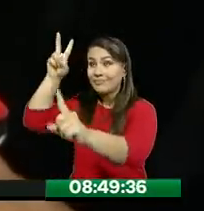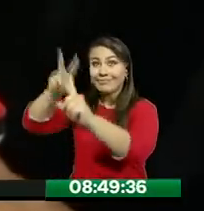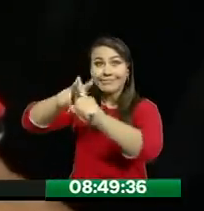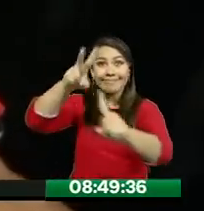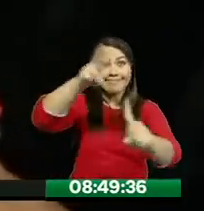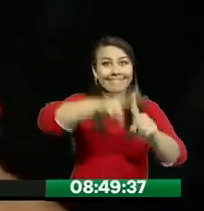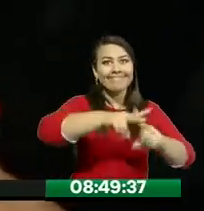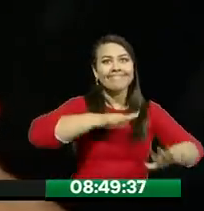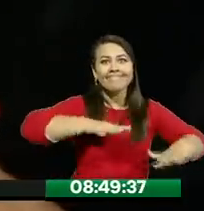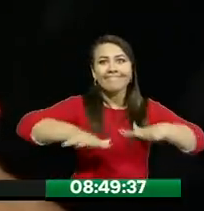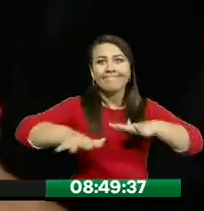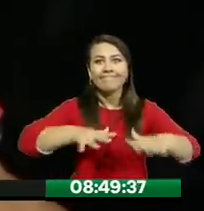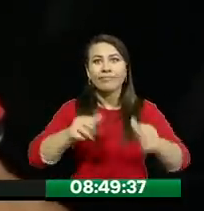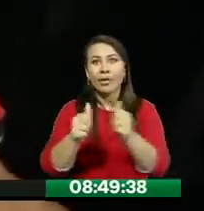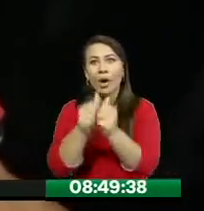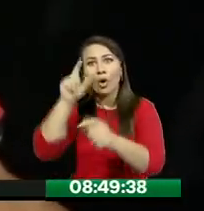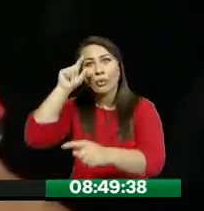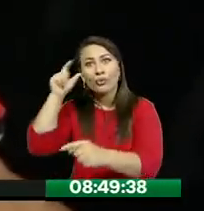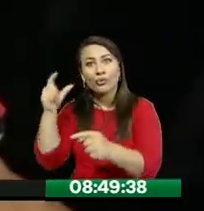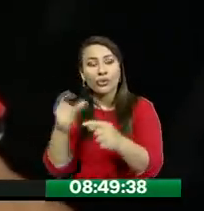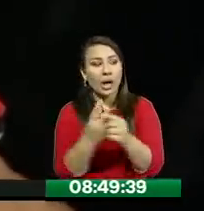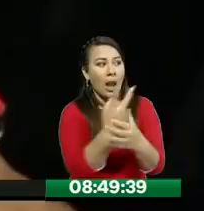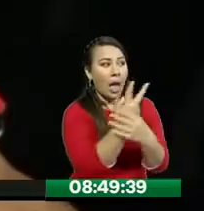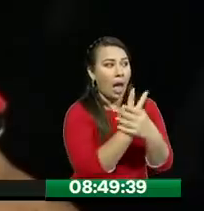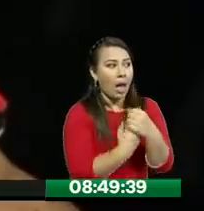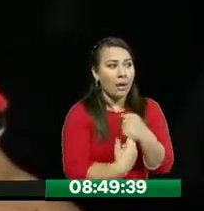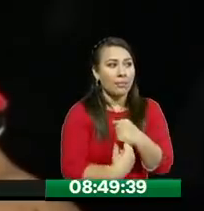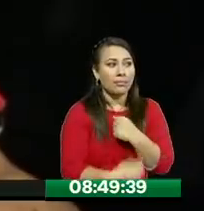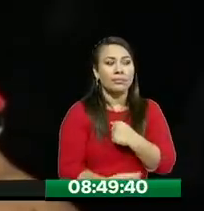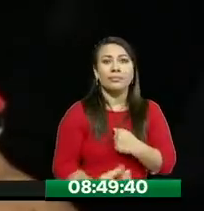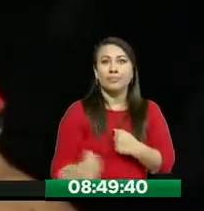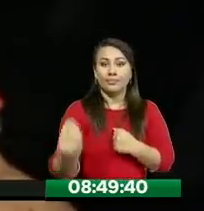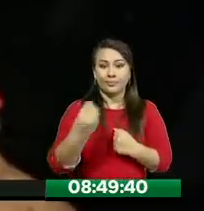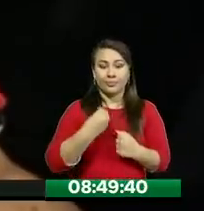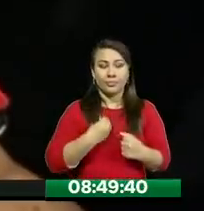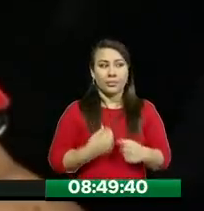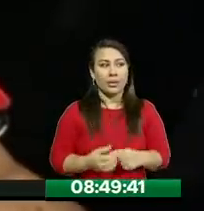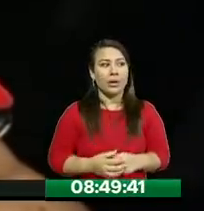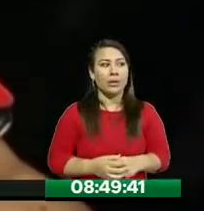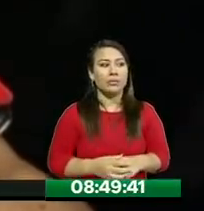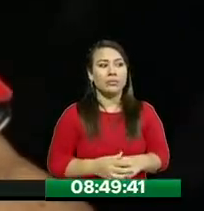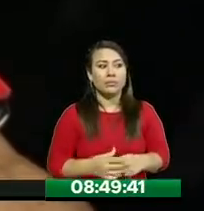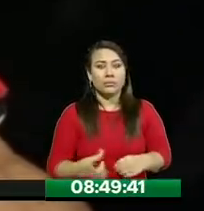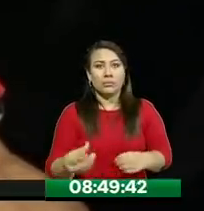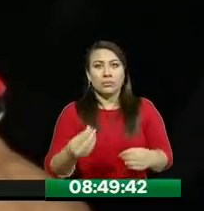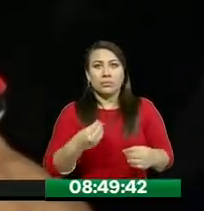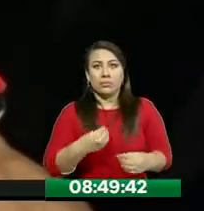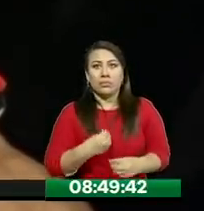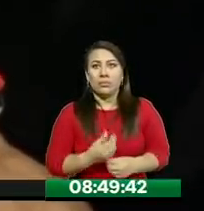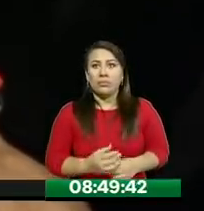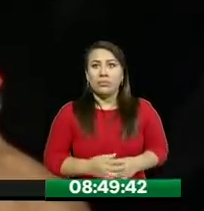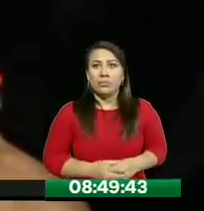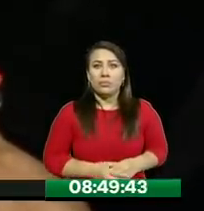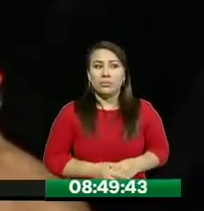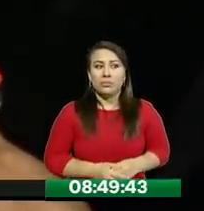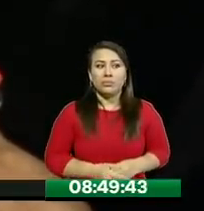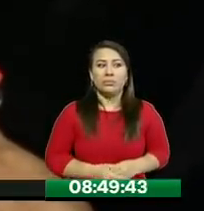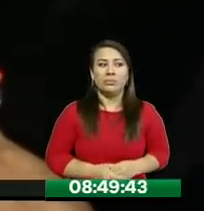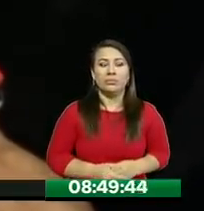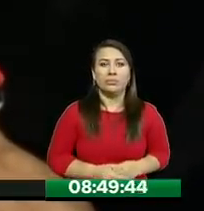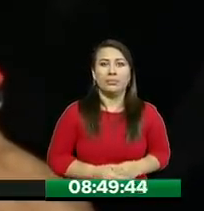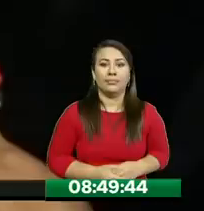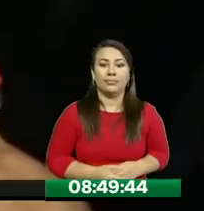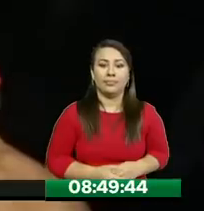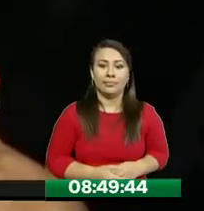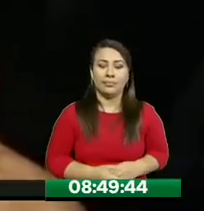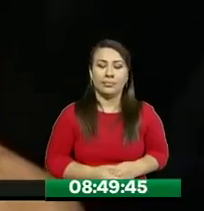La afectada tiene 22 años. Según relató a las autoridades, se dirigía a su lugar de trabajo en el cantón Durán, cuando fue interceptada